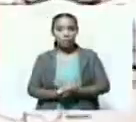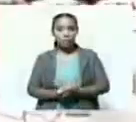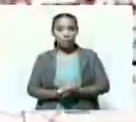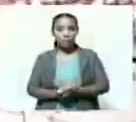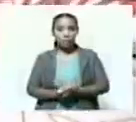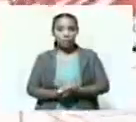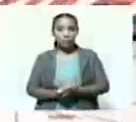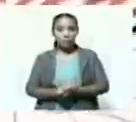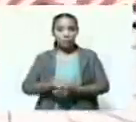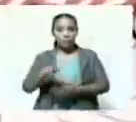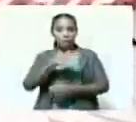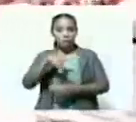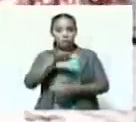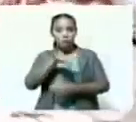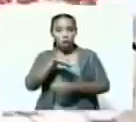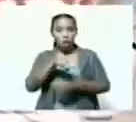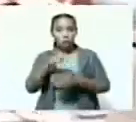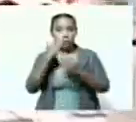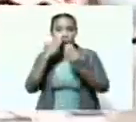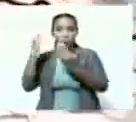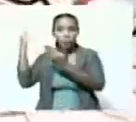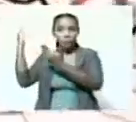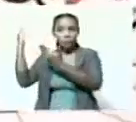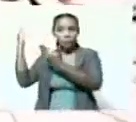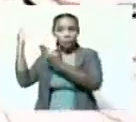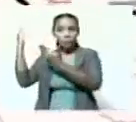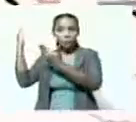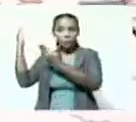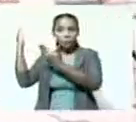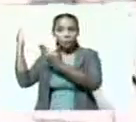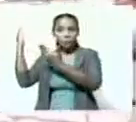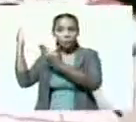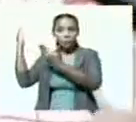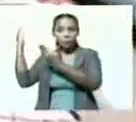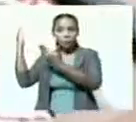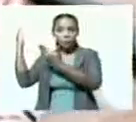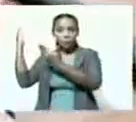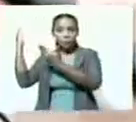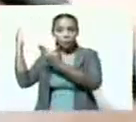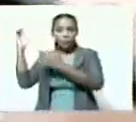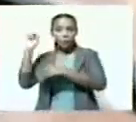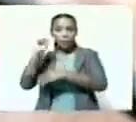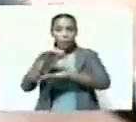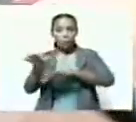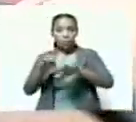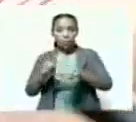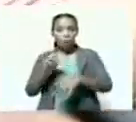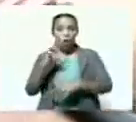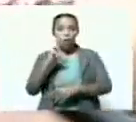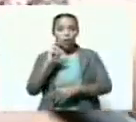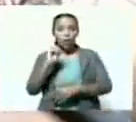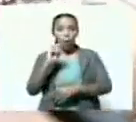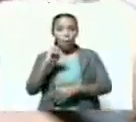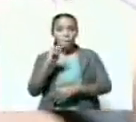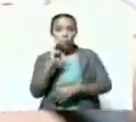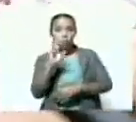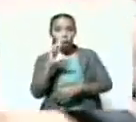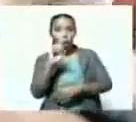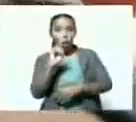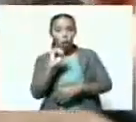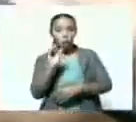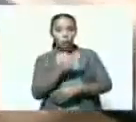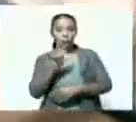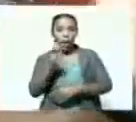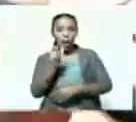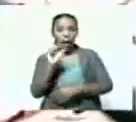todo este sector, el Amparo, la Victoria, y también en el municipio Rómulo Gallegos. Esto